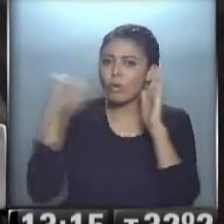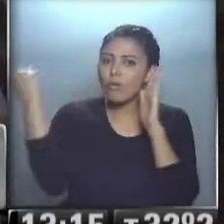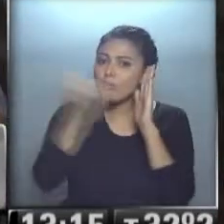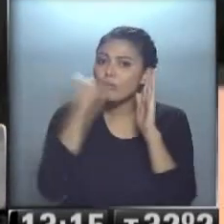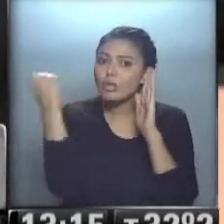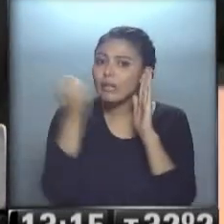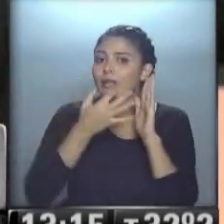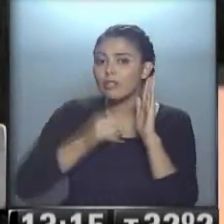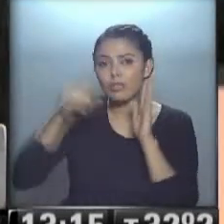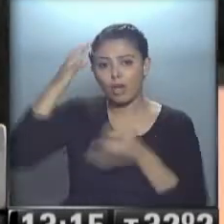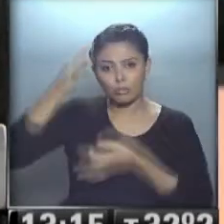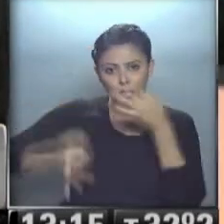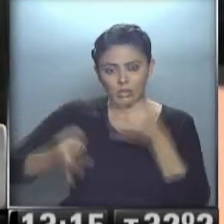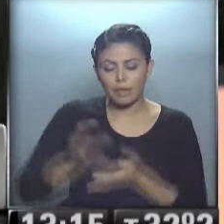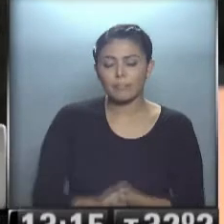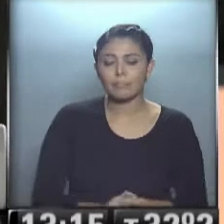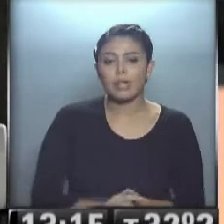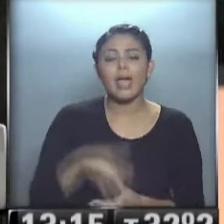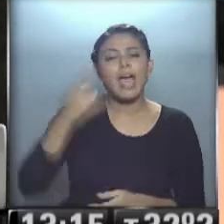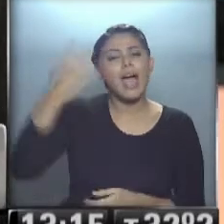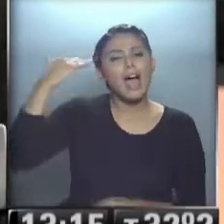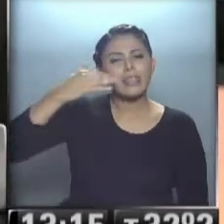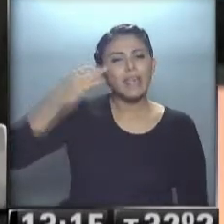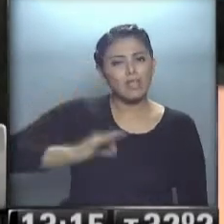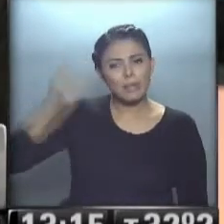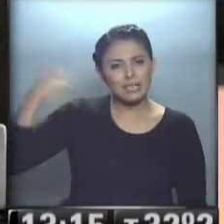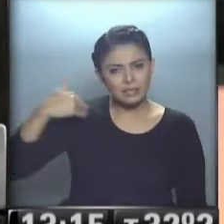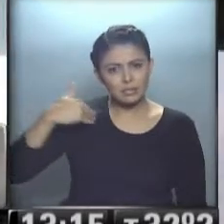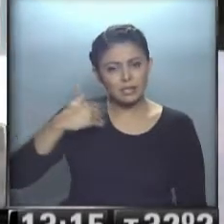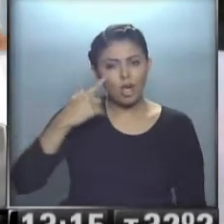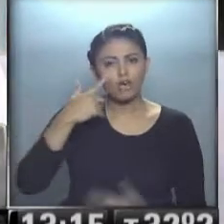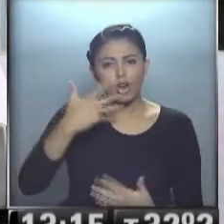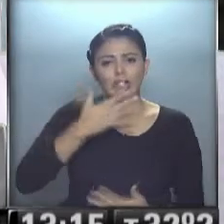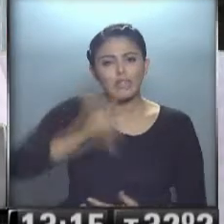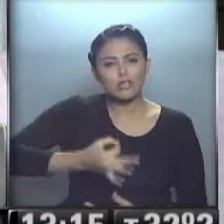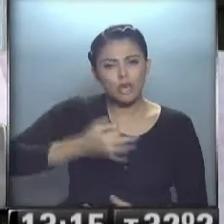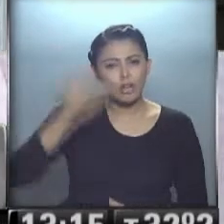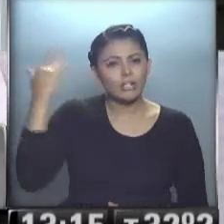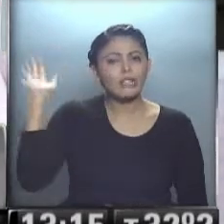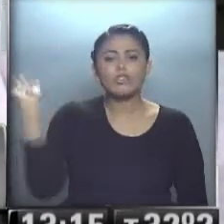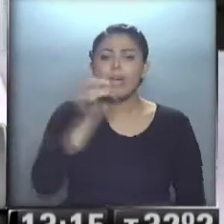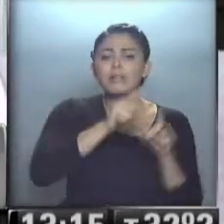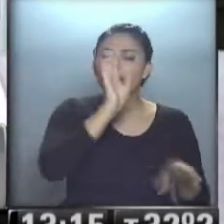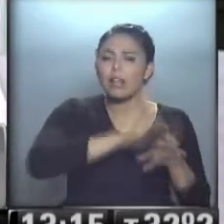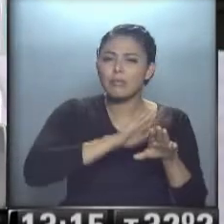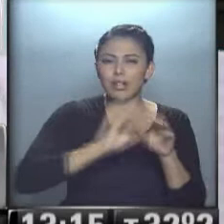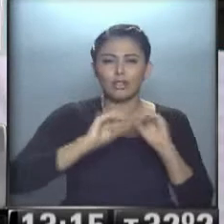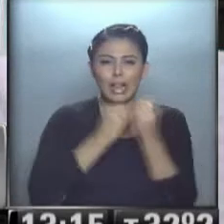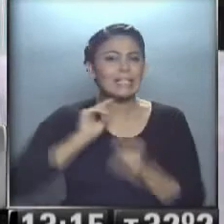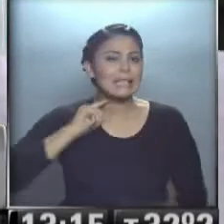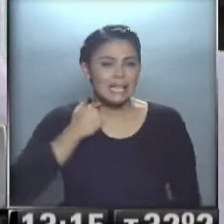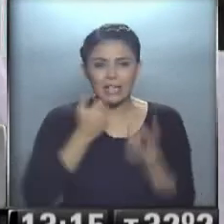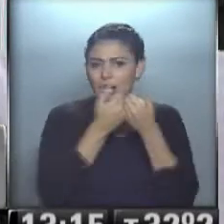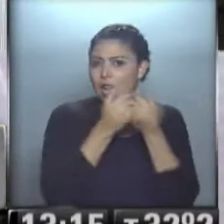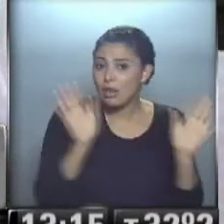este fallo a ver el fallo original que conocimos el año pasado que liberó a todos los acusados los 13 después murió